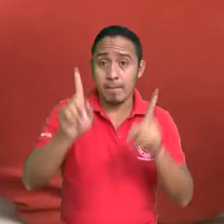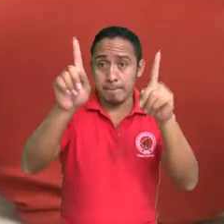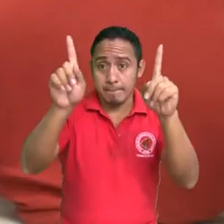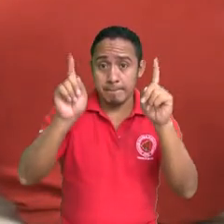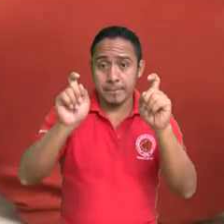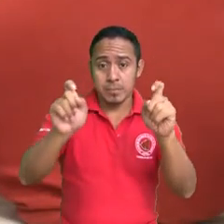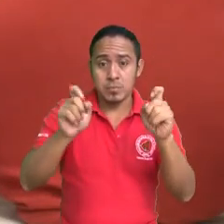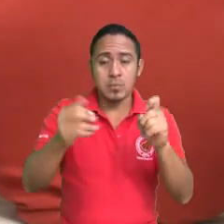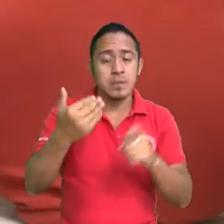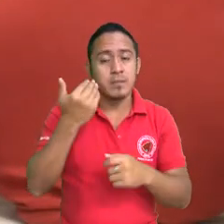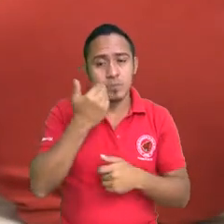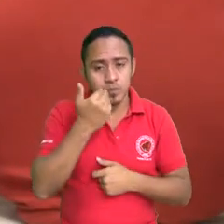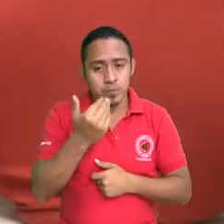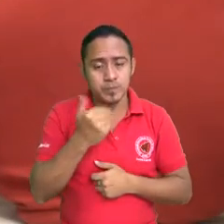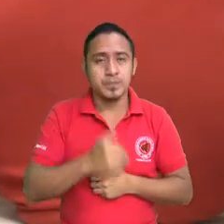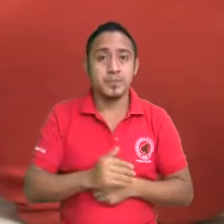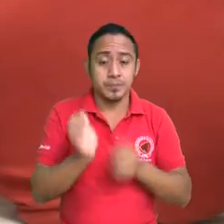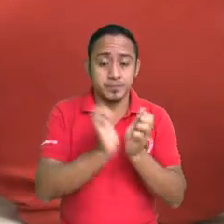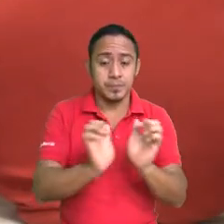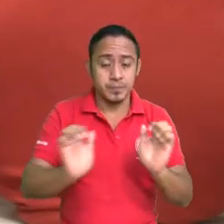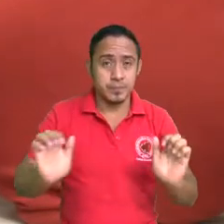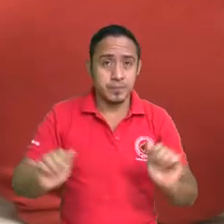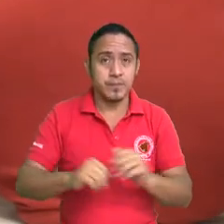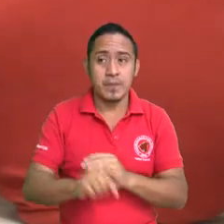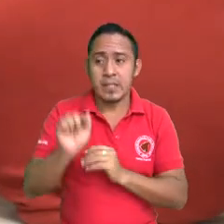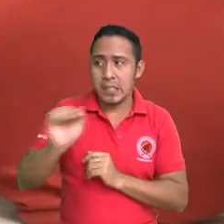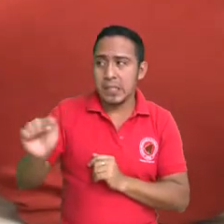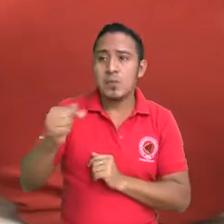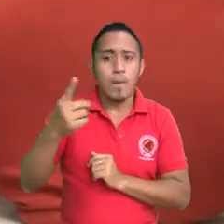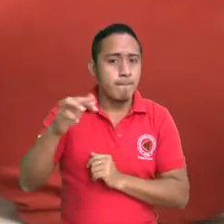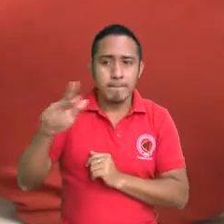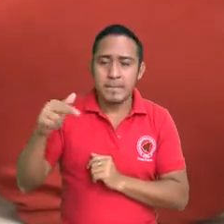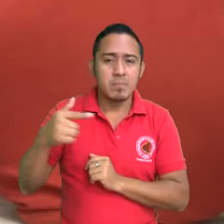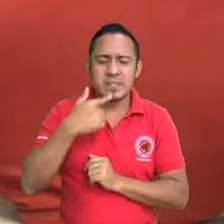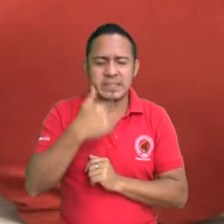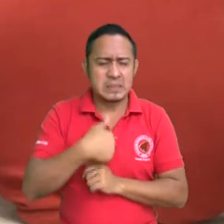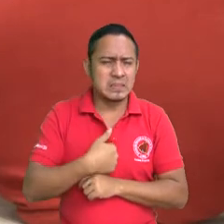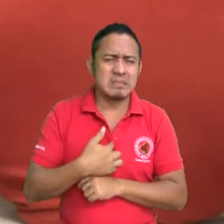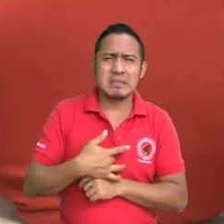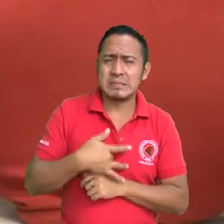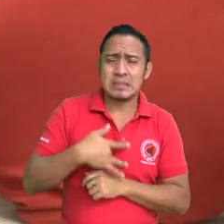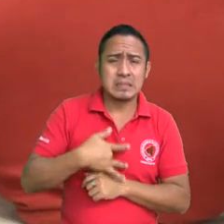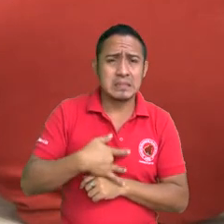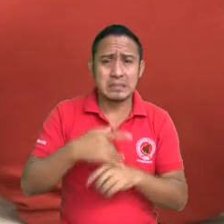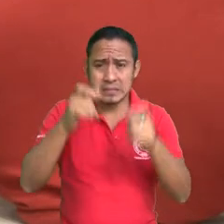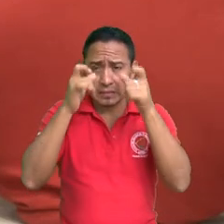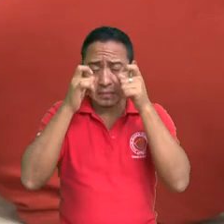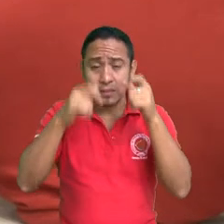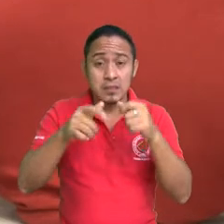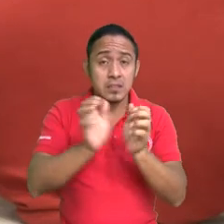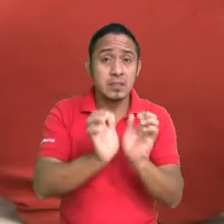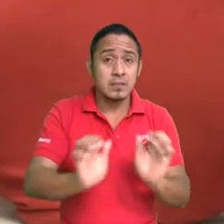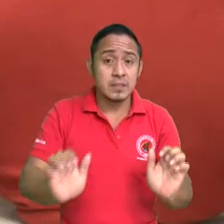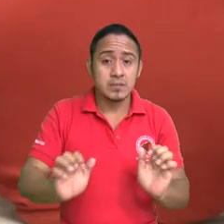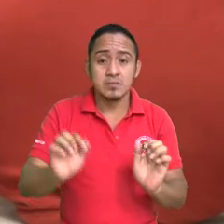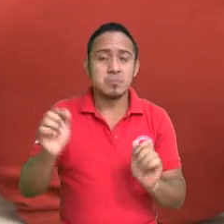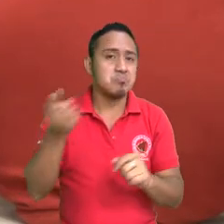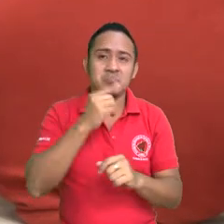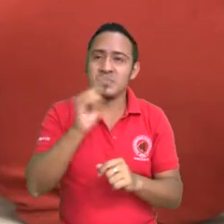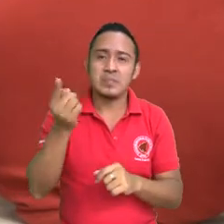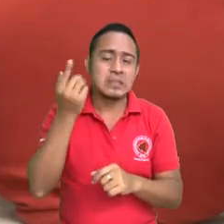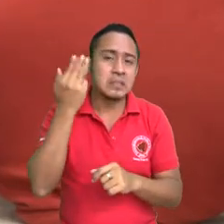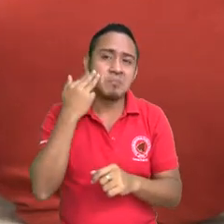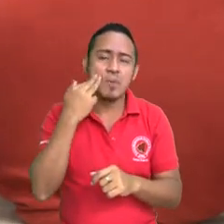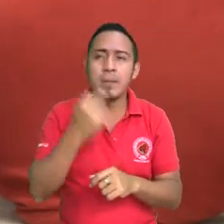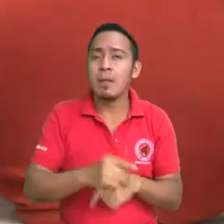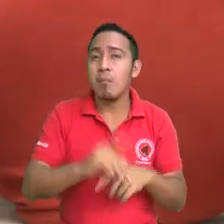porque en el caso de los pacientes pediátricos, ellos no te expresan cuando necesitan el lente. El paciente pediátrico no te dice, mamá, no miro bien